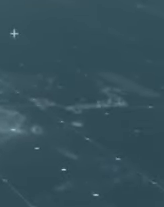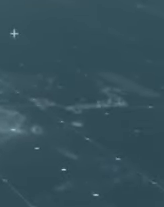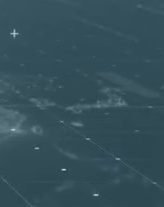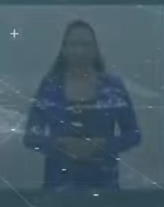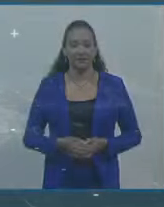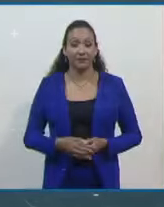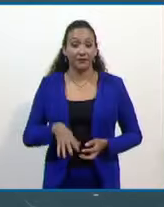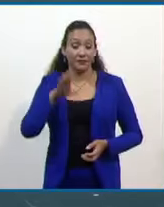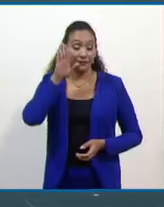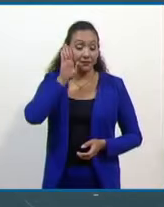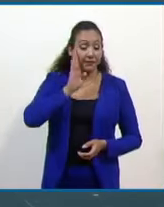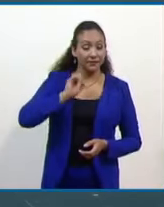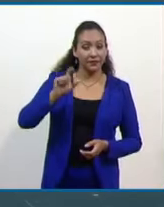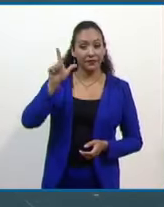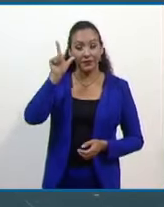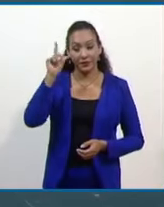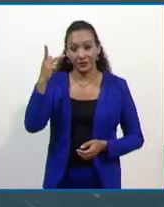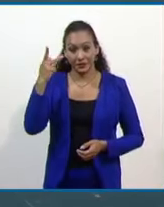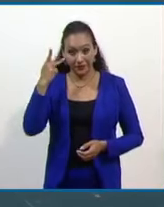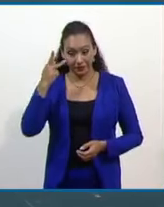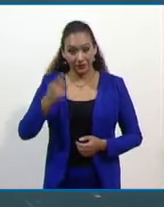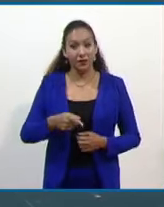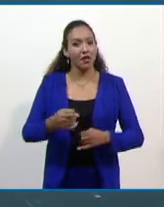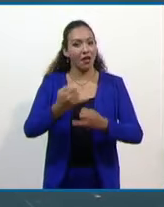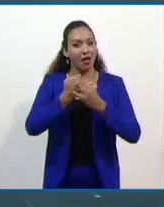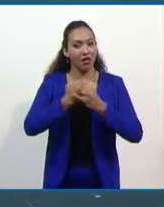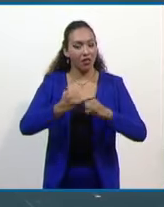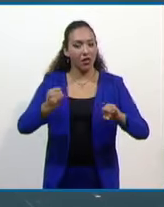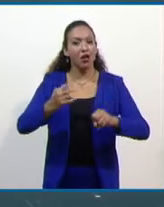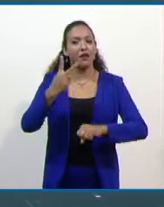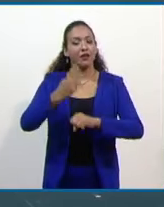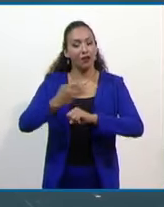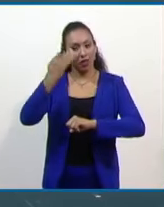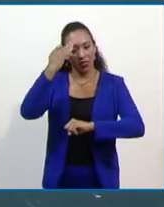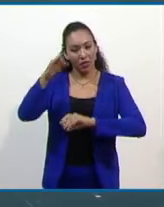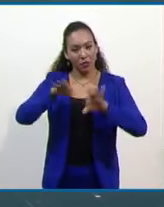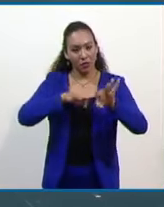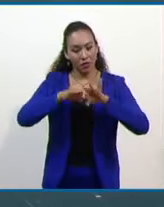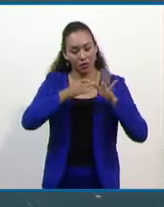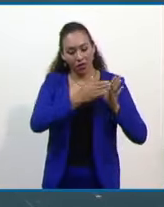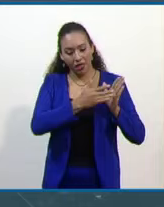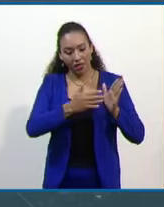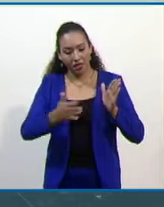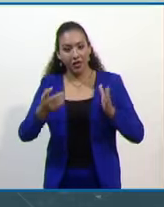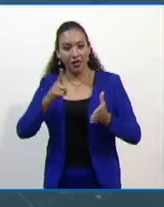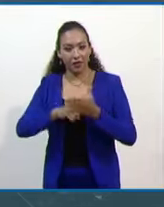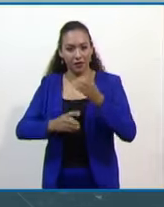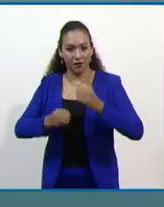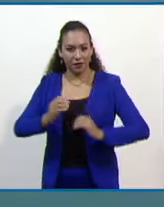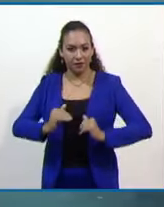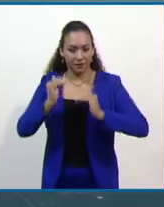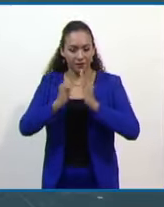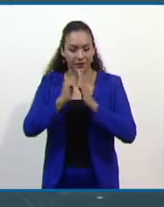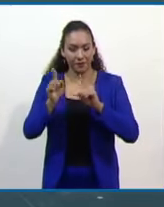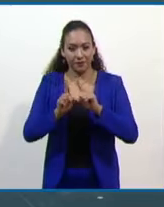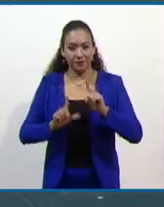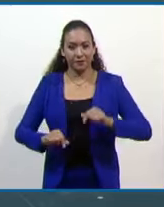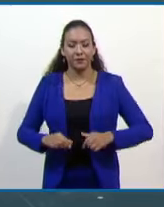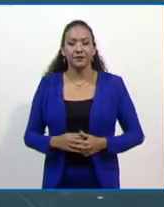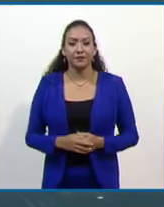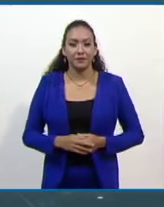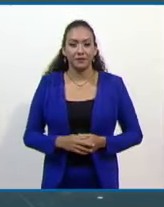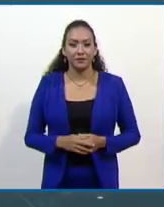La ministra presidenta Norma Lucía Piña inauguró el segundo periodo de sesiones de la Suprema Corte.